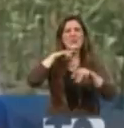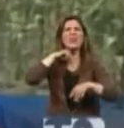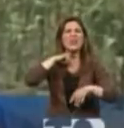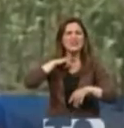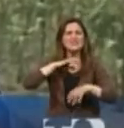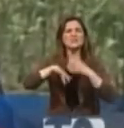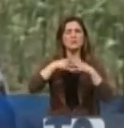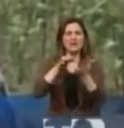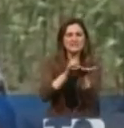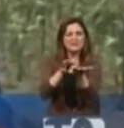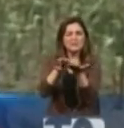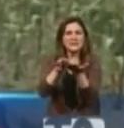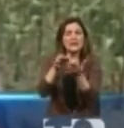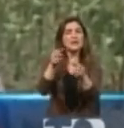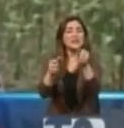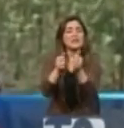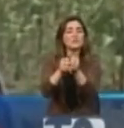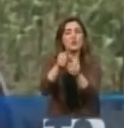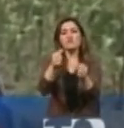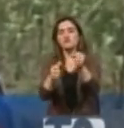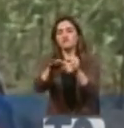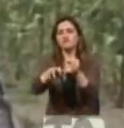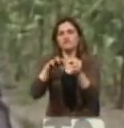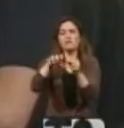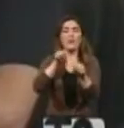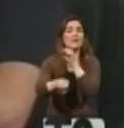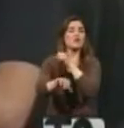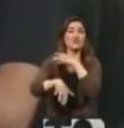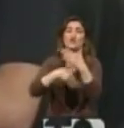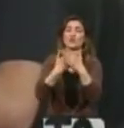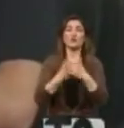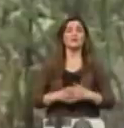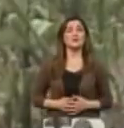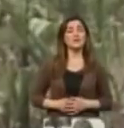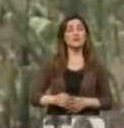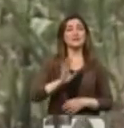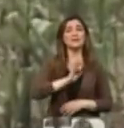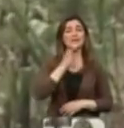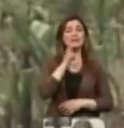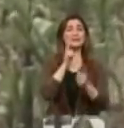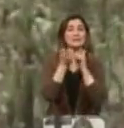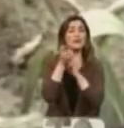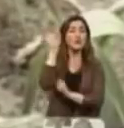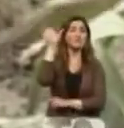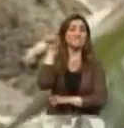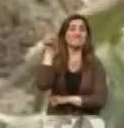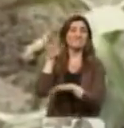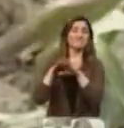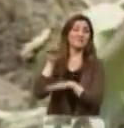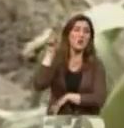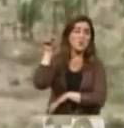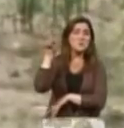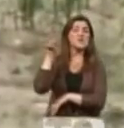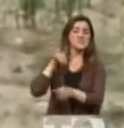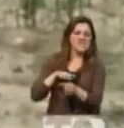semilla, el tractor, la deshierba, todo se va a perder. A decir de los técnicos, el cambio climático es uno de los factores